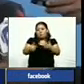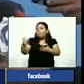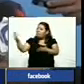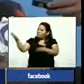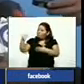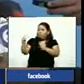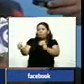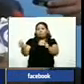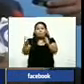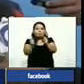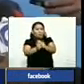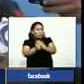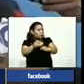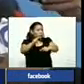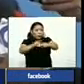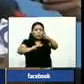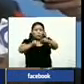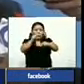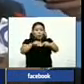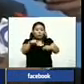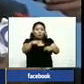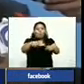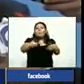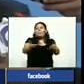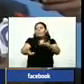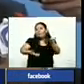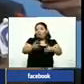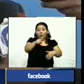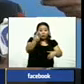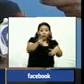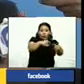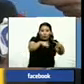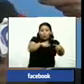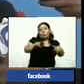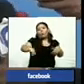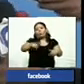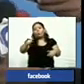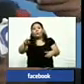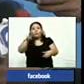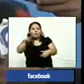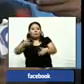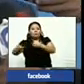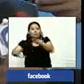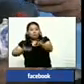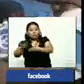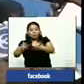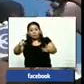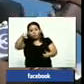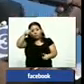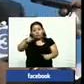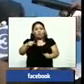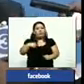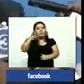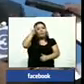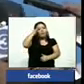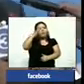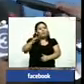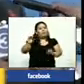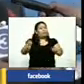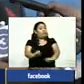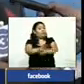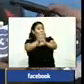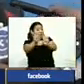de la Corte de Cuentas en toda la construcción, no solo de Ula Ula sino de los otros dos mercados que se van a construir mediante un asocio público privado. Creo que eso le va a dar más